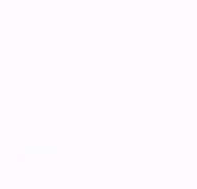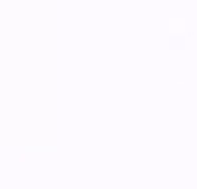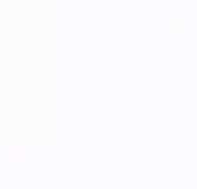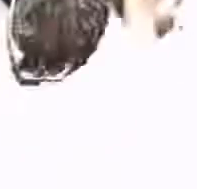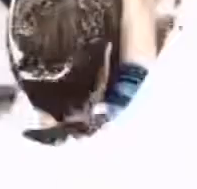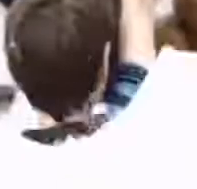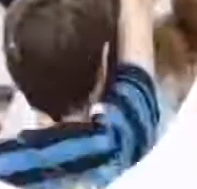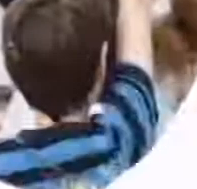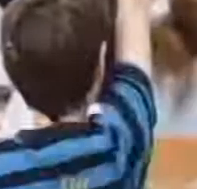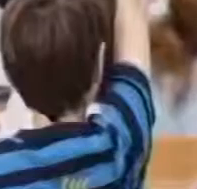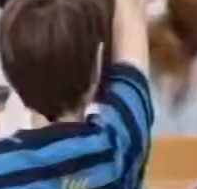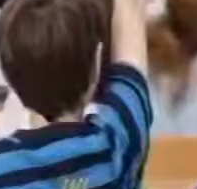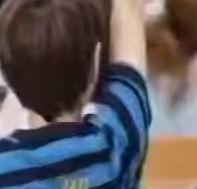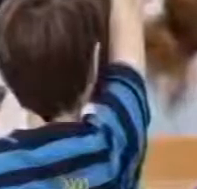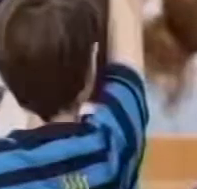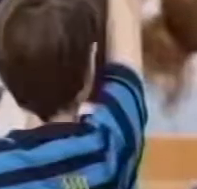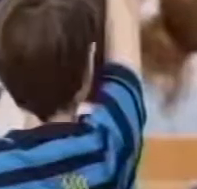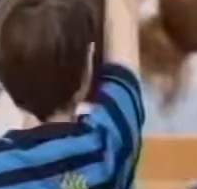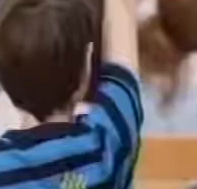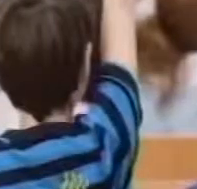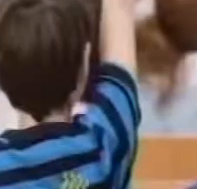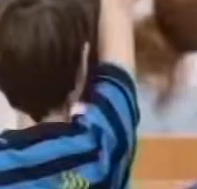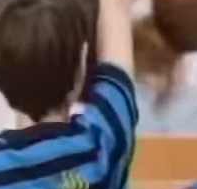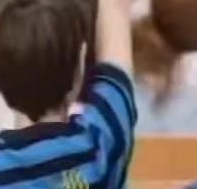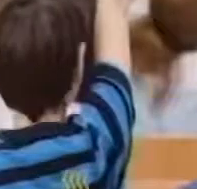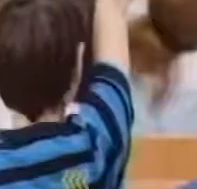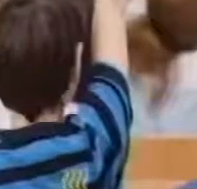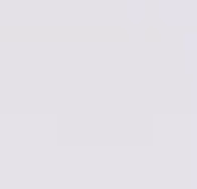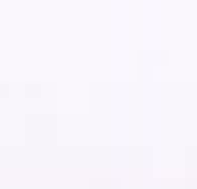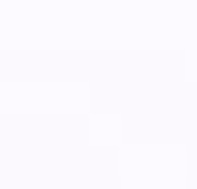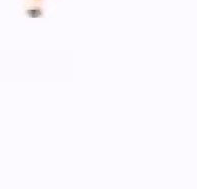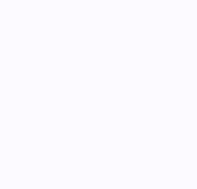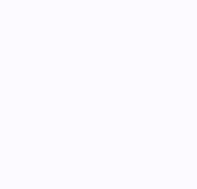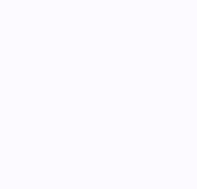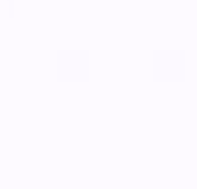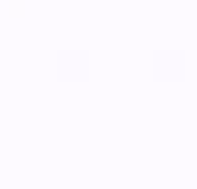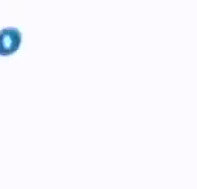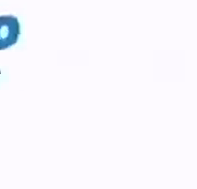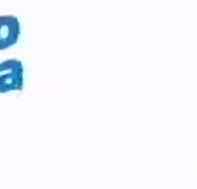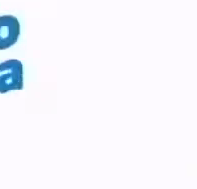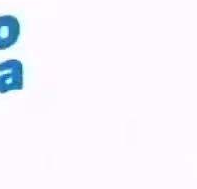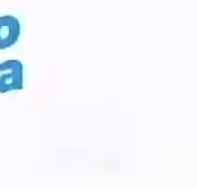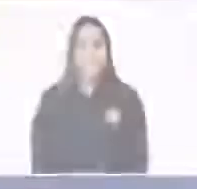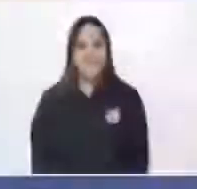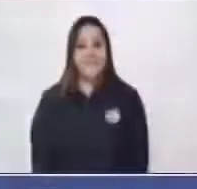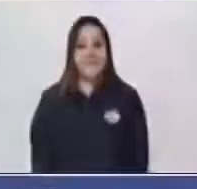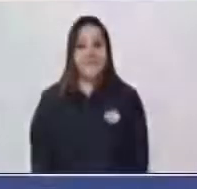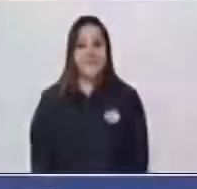A continuación, comunicación y lenguaje primero básico.